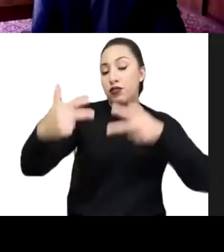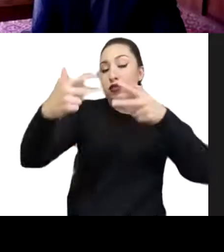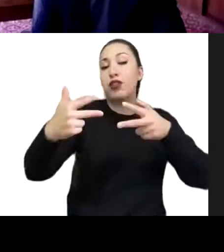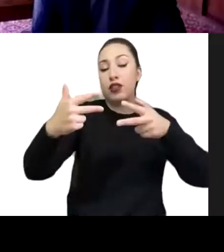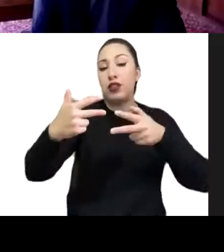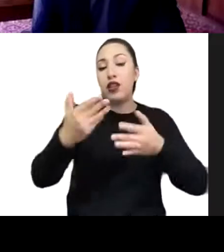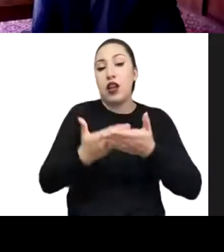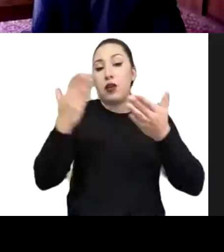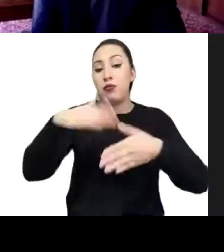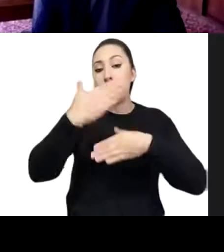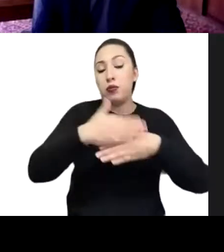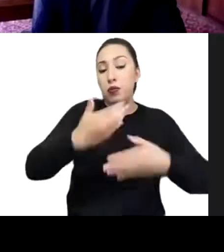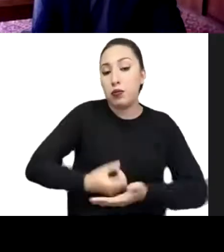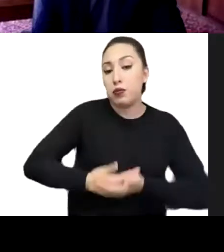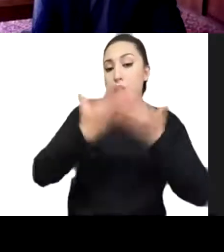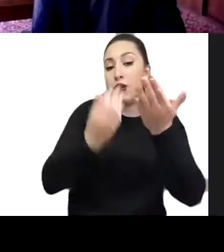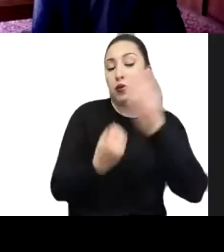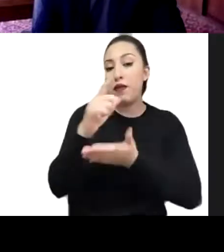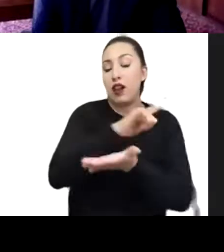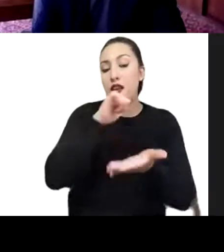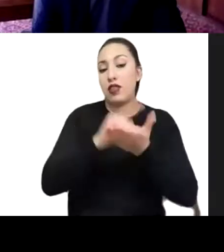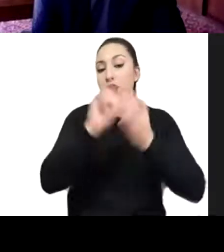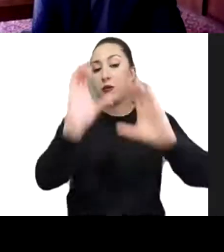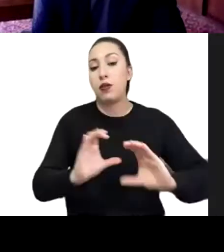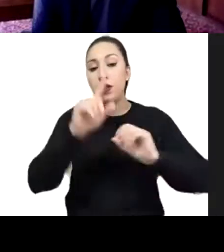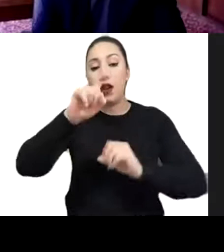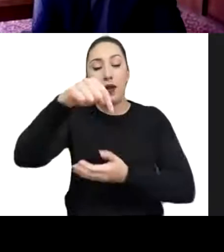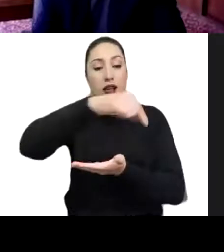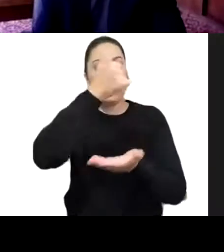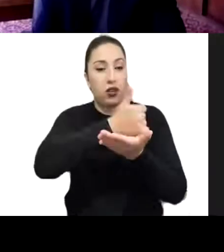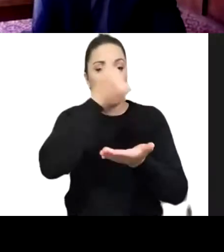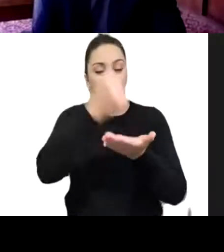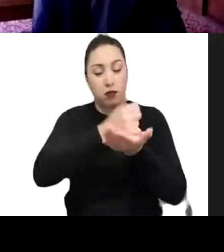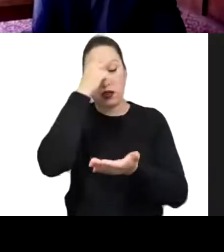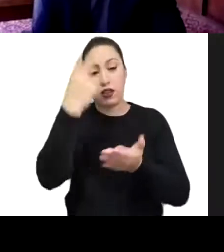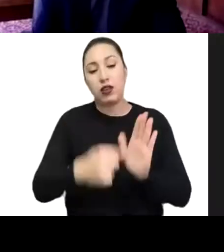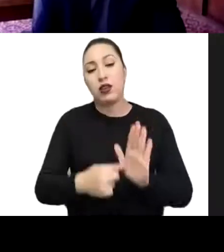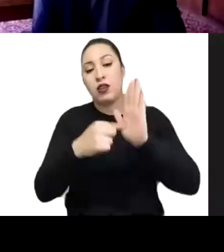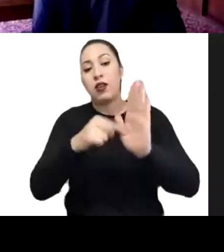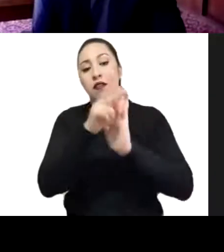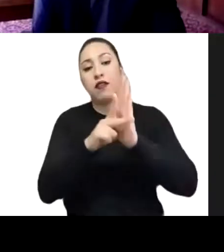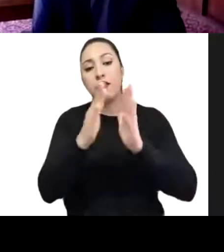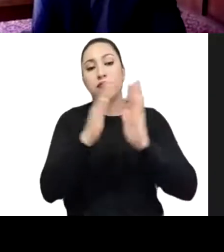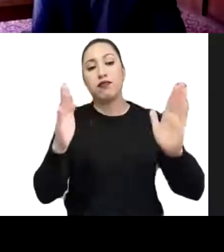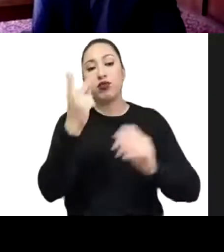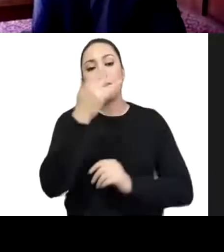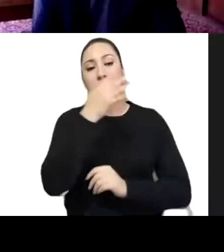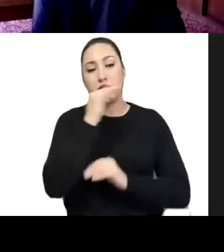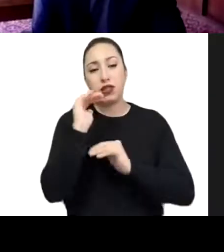posible nueva ley de agua para la Ciudad de México, damos paso a la proyección del siguiente video por una duración de 2 minutos.